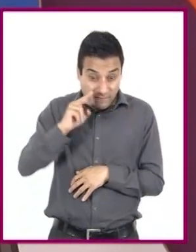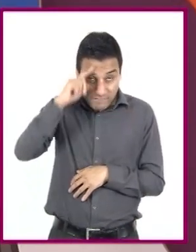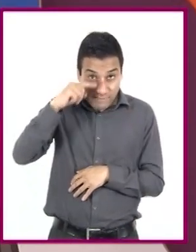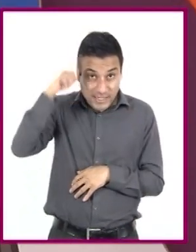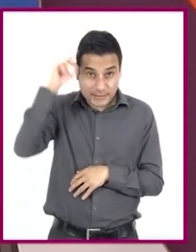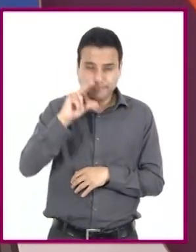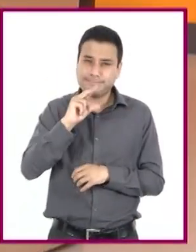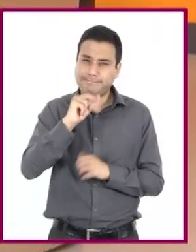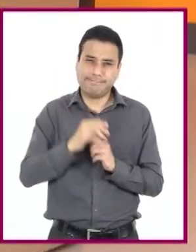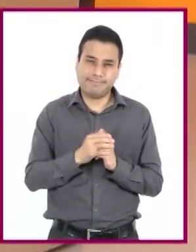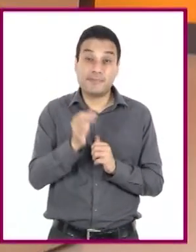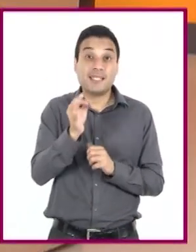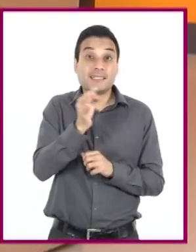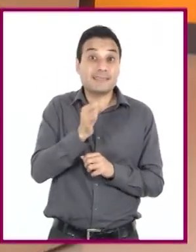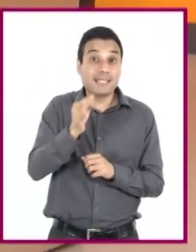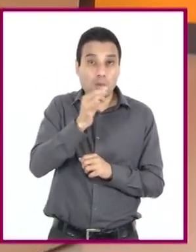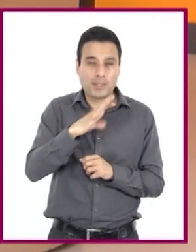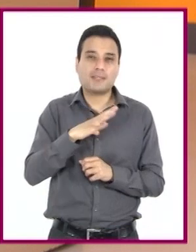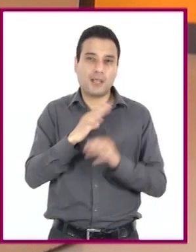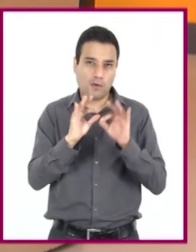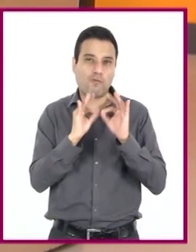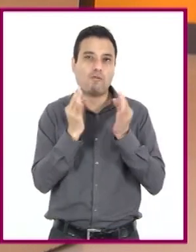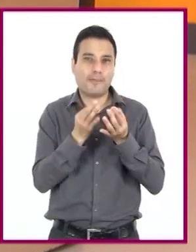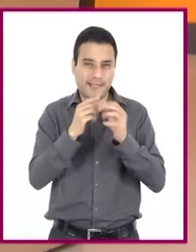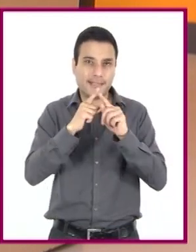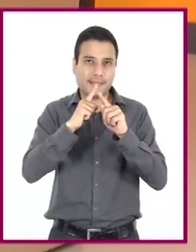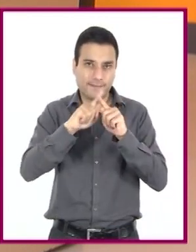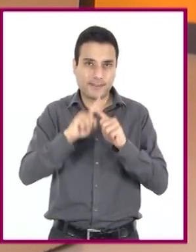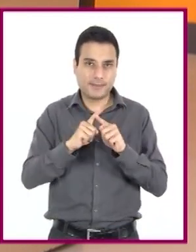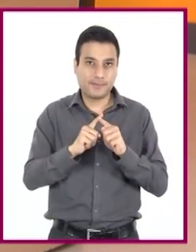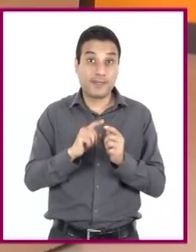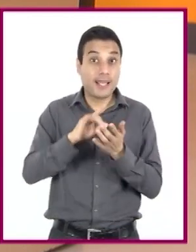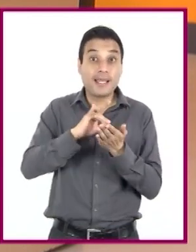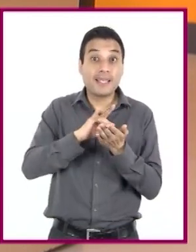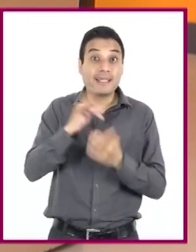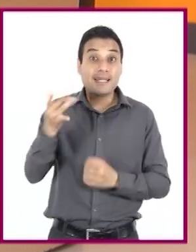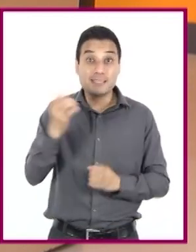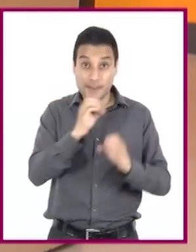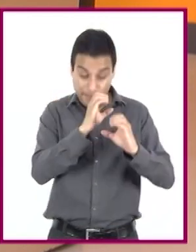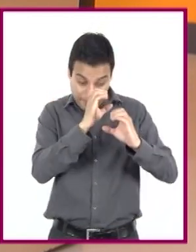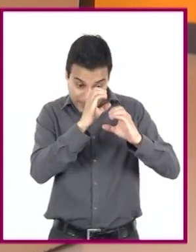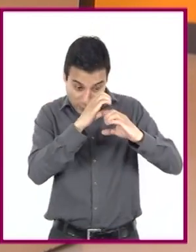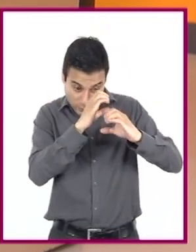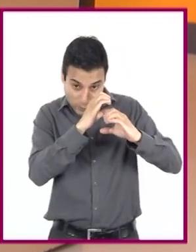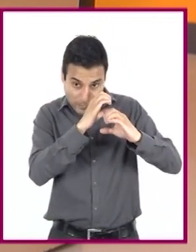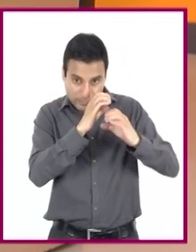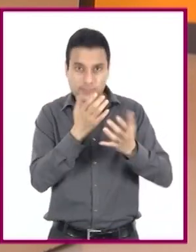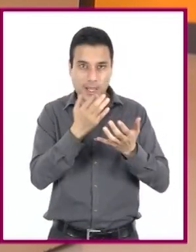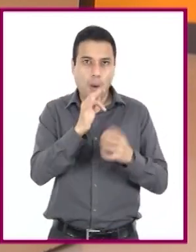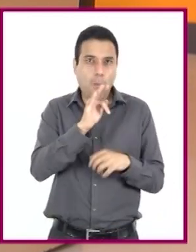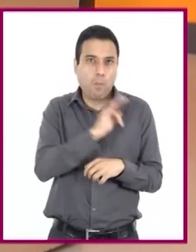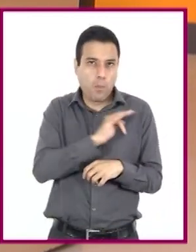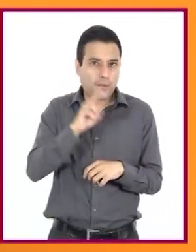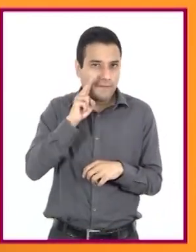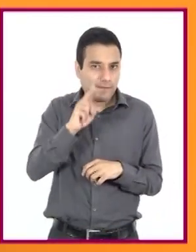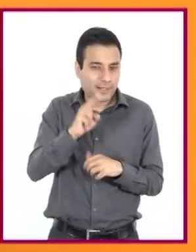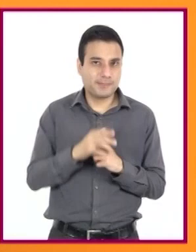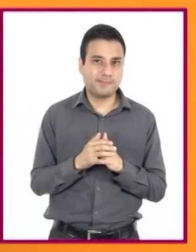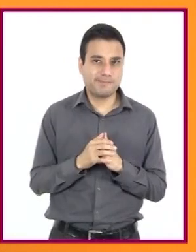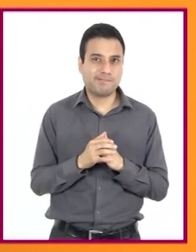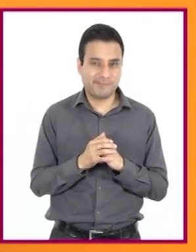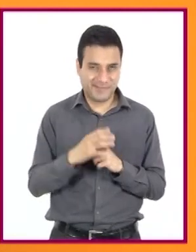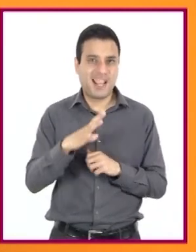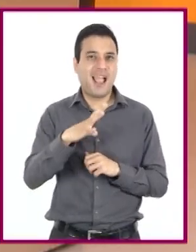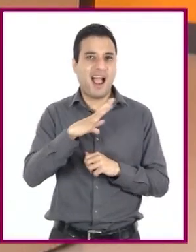formas distintas. Sin embargo, gracias a la invención del microscopio, podemos observarlas e identificar que